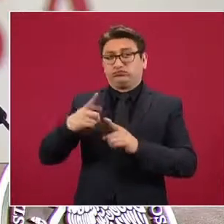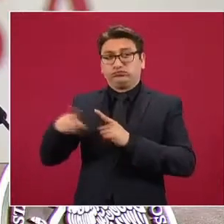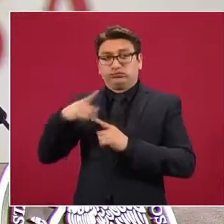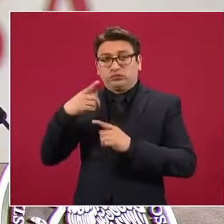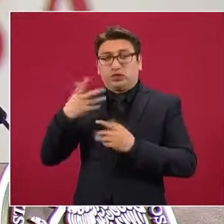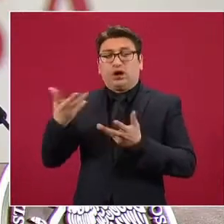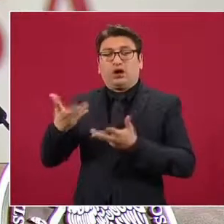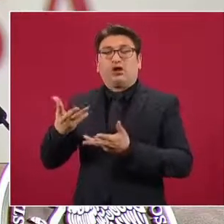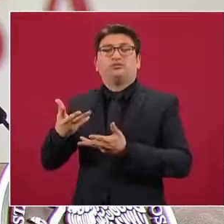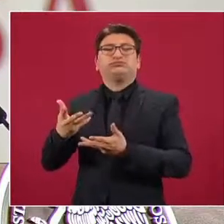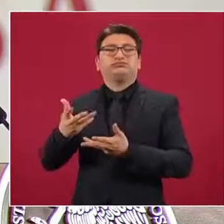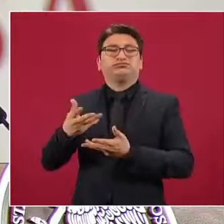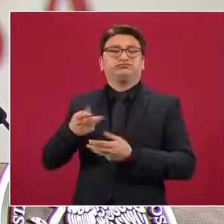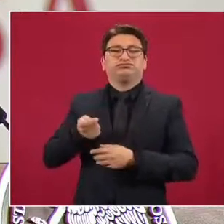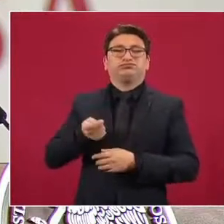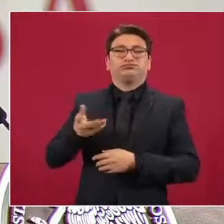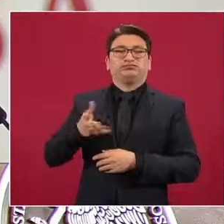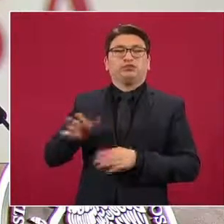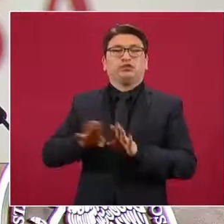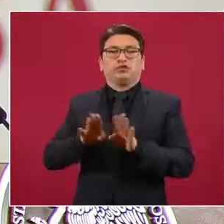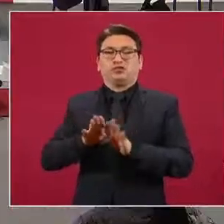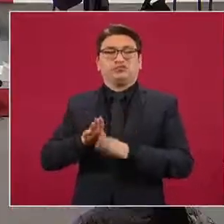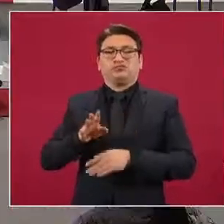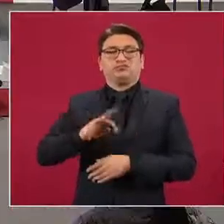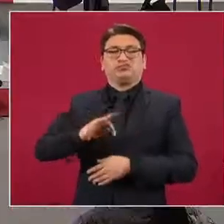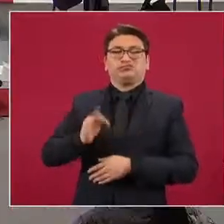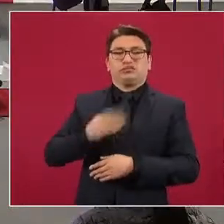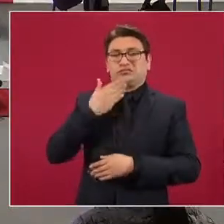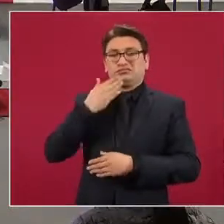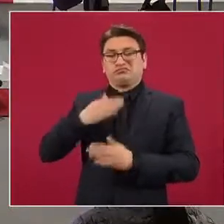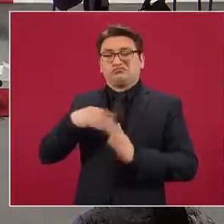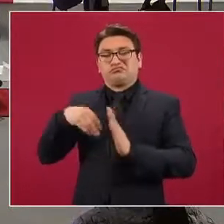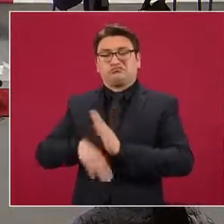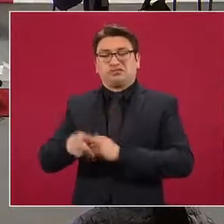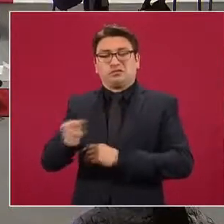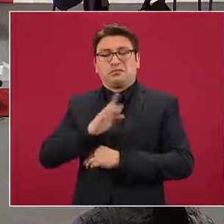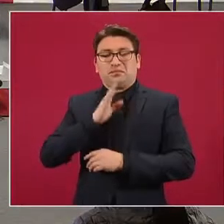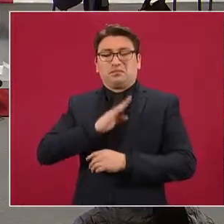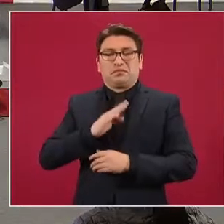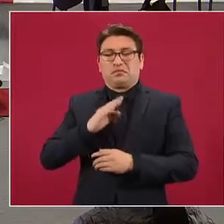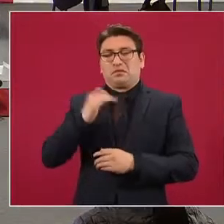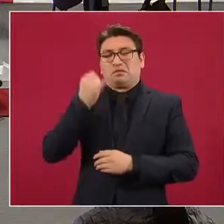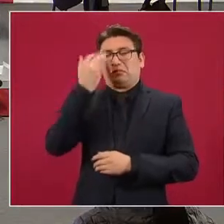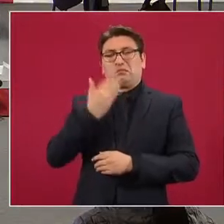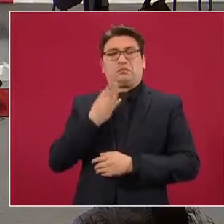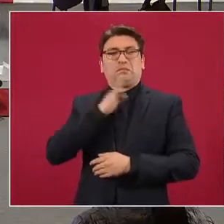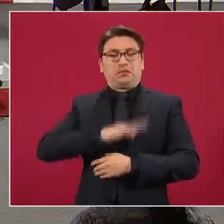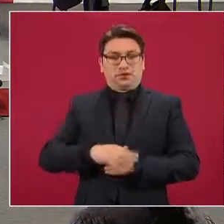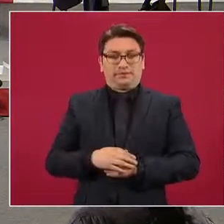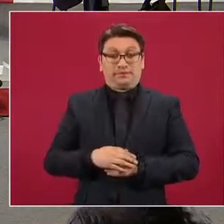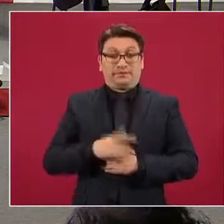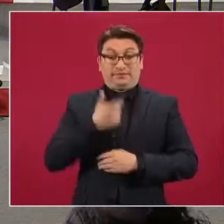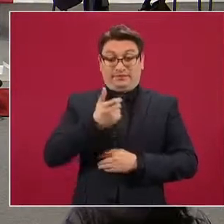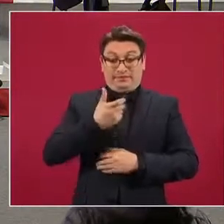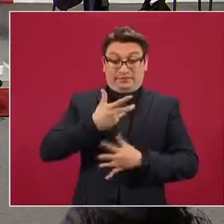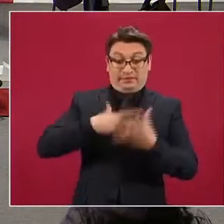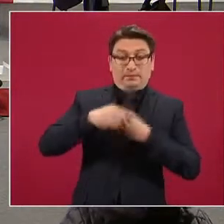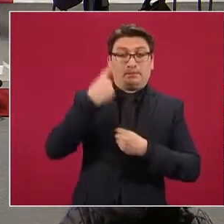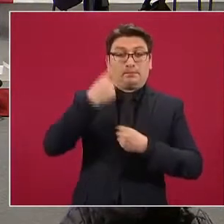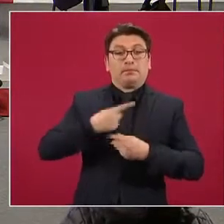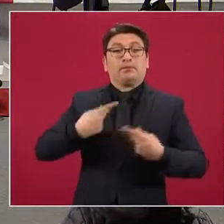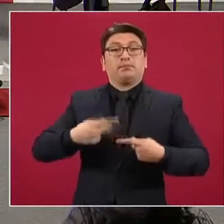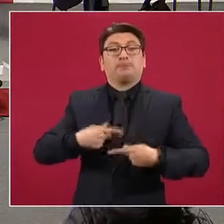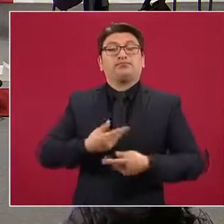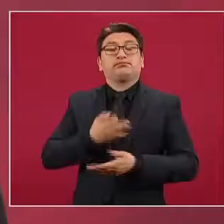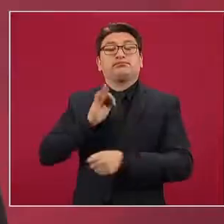hará merecedor de la aprobación y el descrédito. La economía debe servir a las personas y no al revés. La